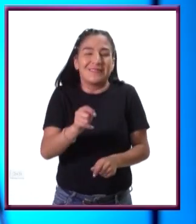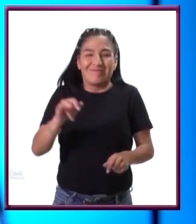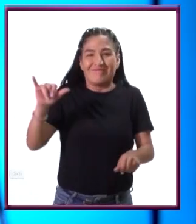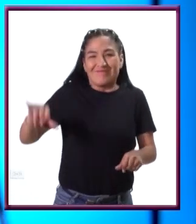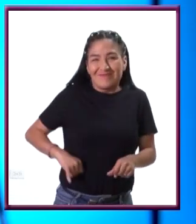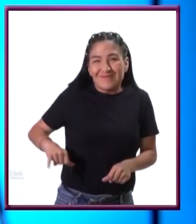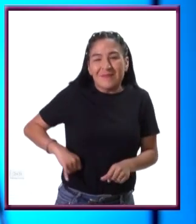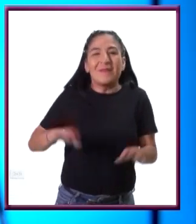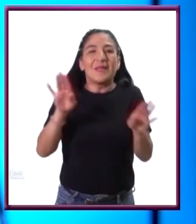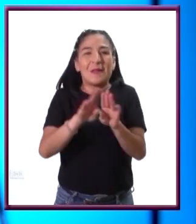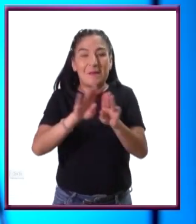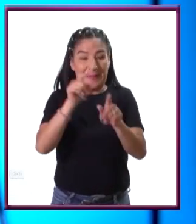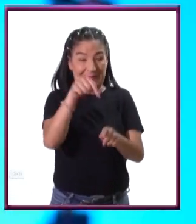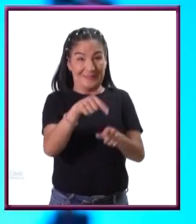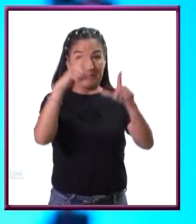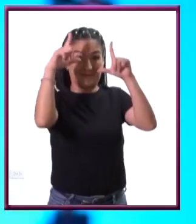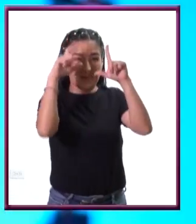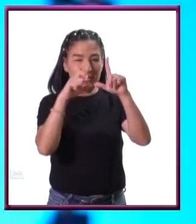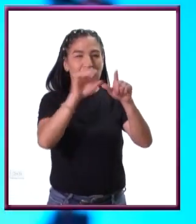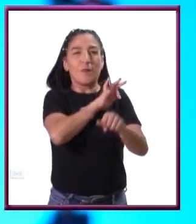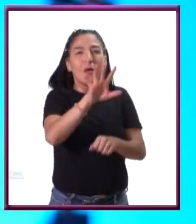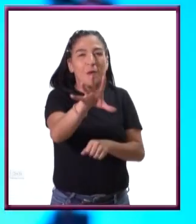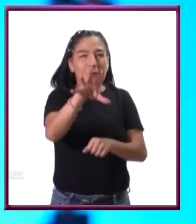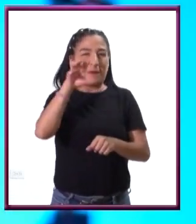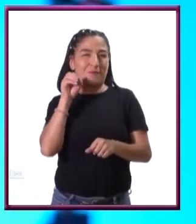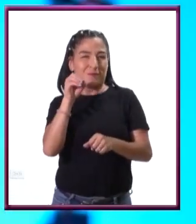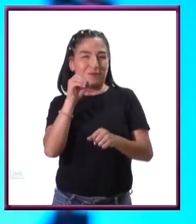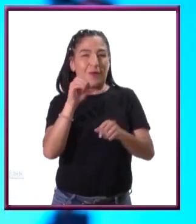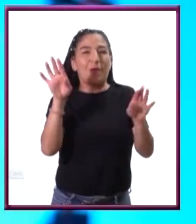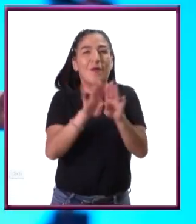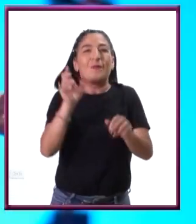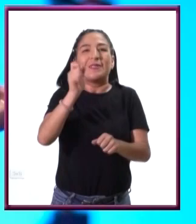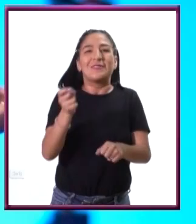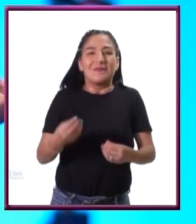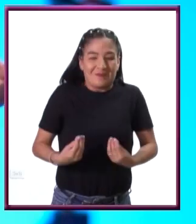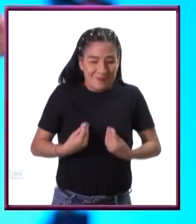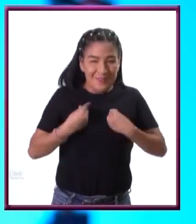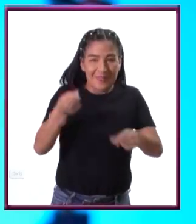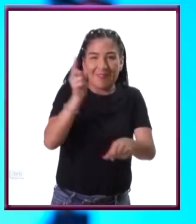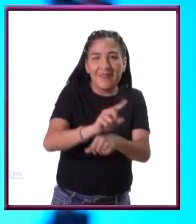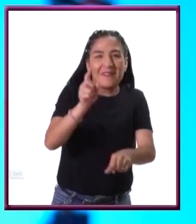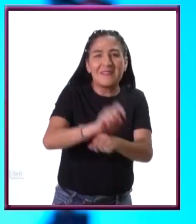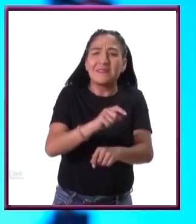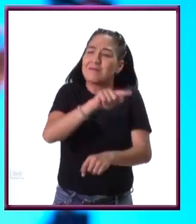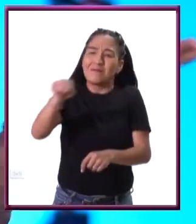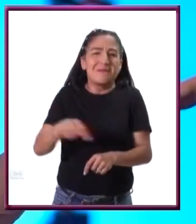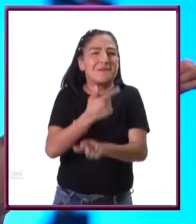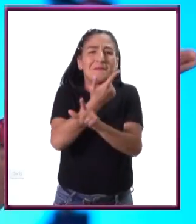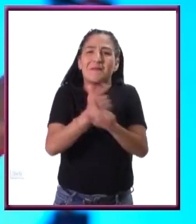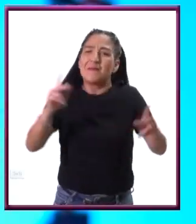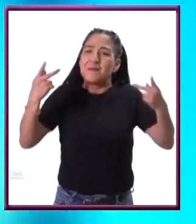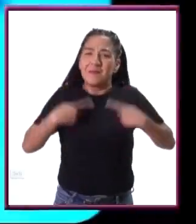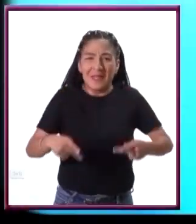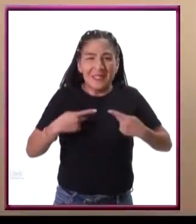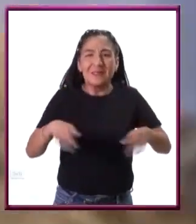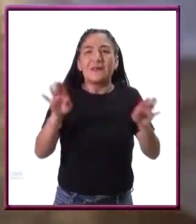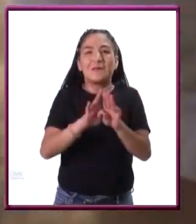la cámara puede capturar la vida diaria de cualquier persona, puede contar cualquier